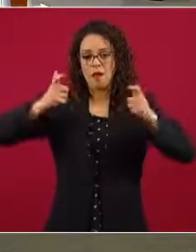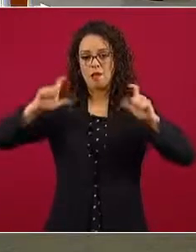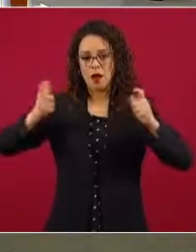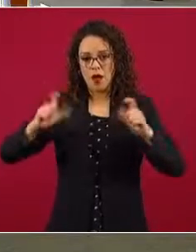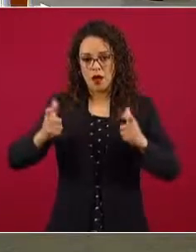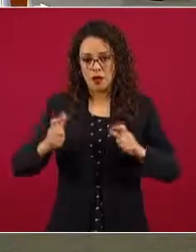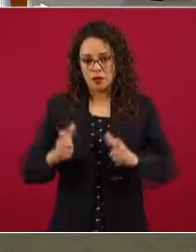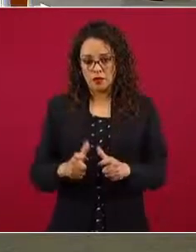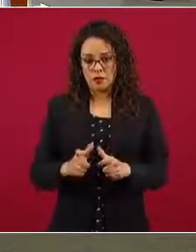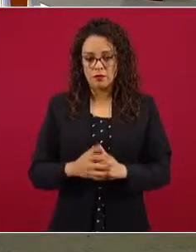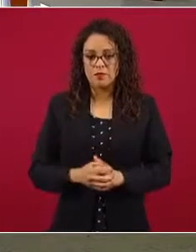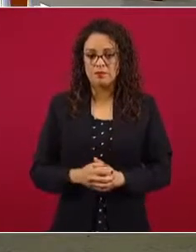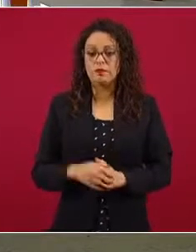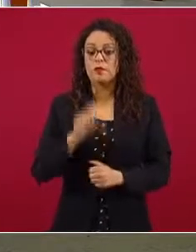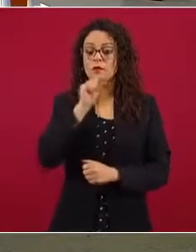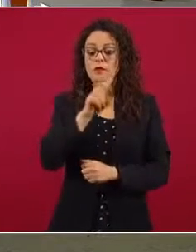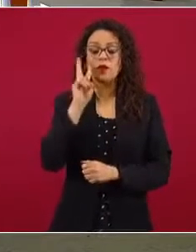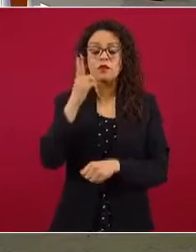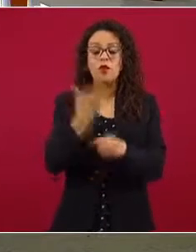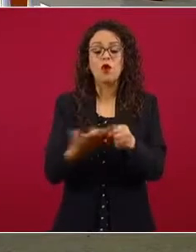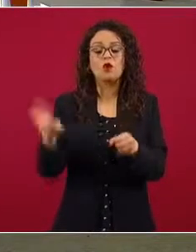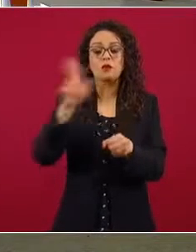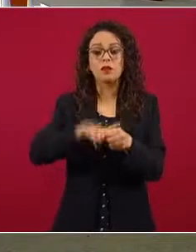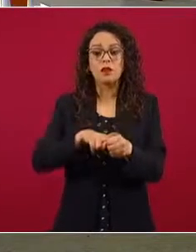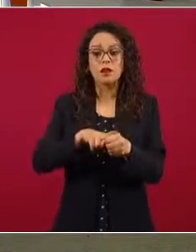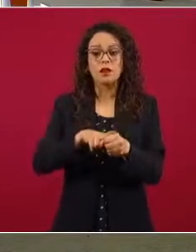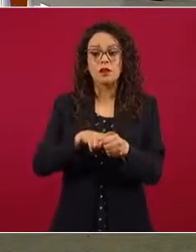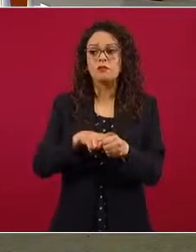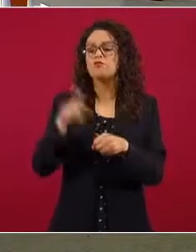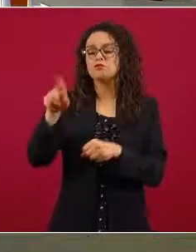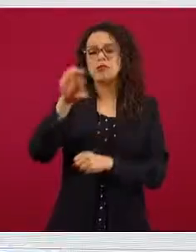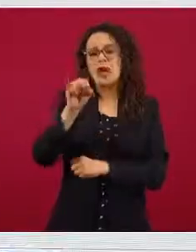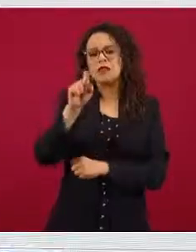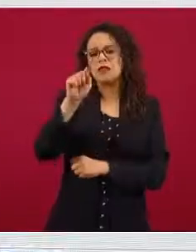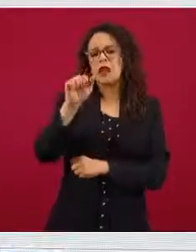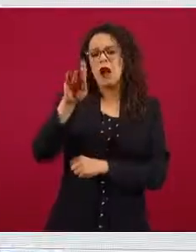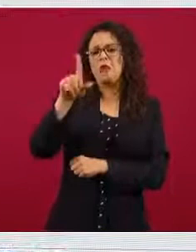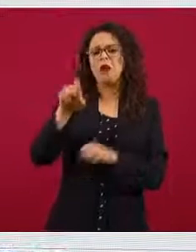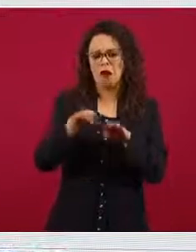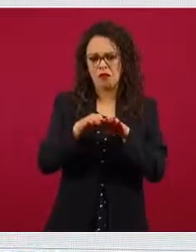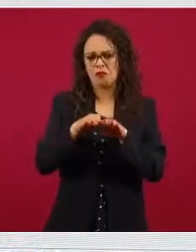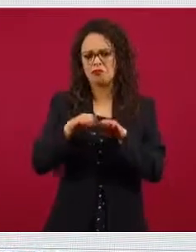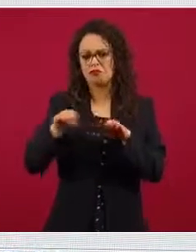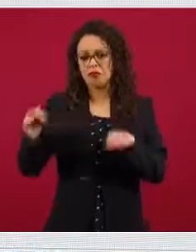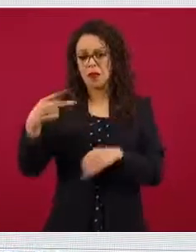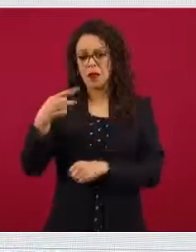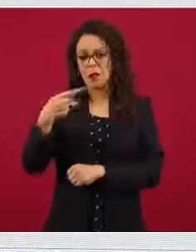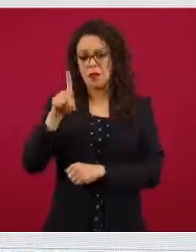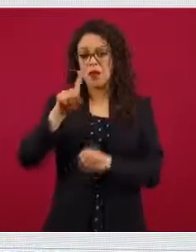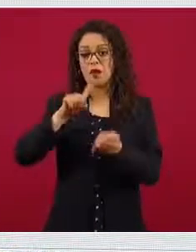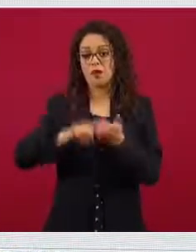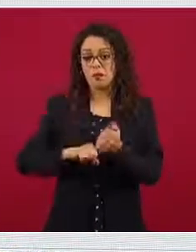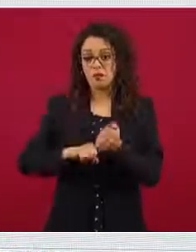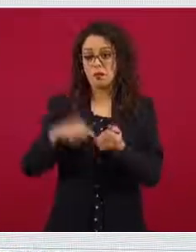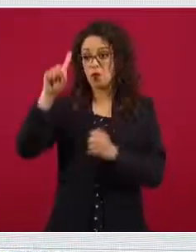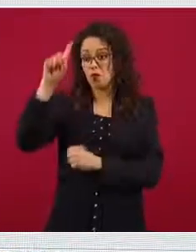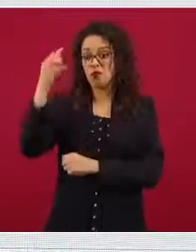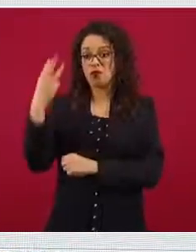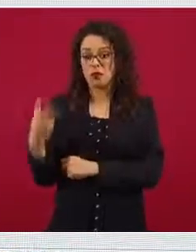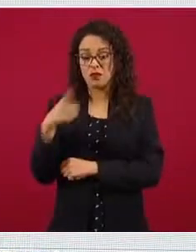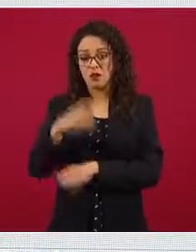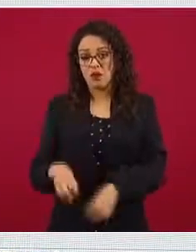Igual, la hospitalización está estable, pero con ocupación de la tercera parte de las